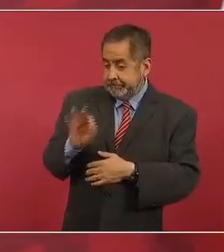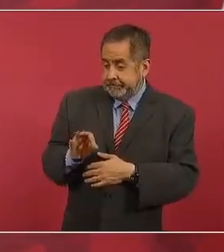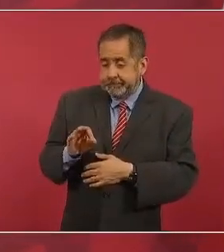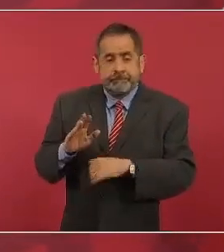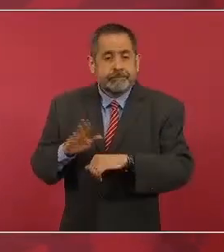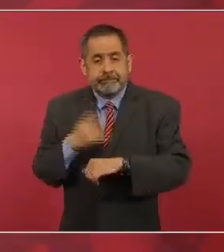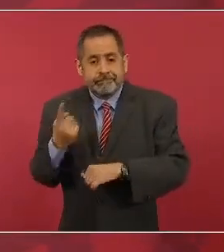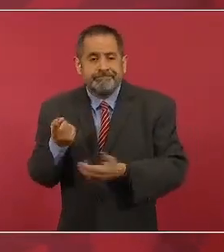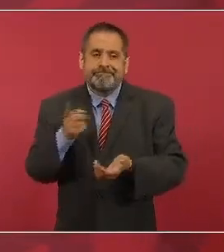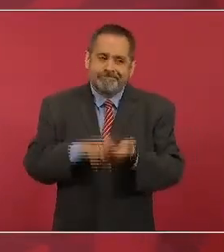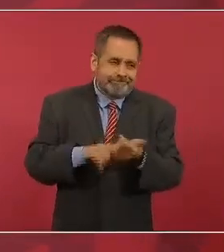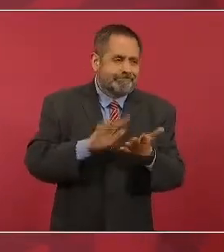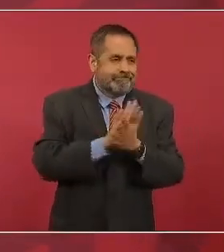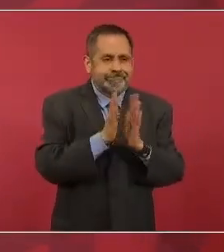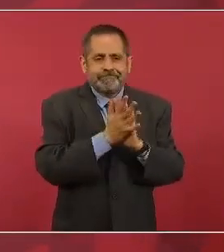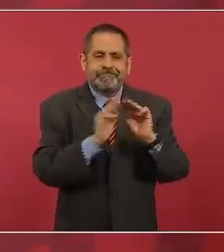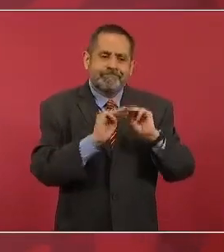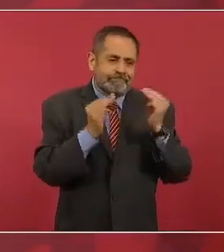organizado,